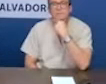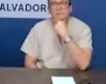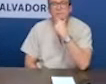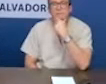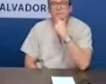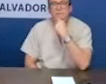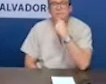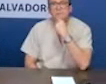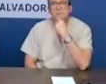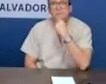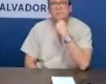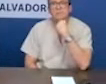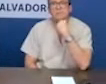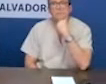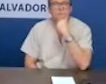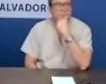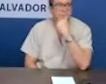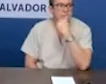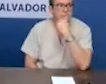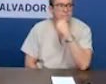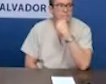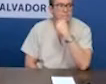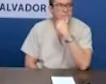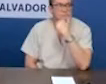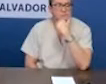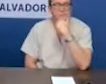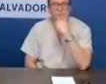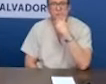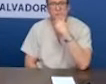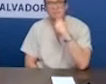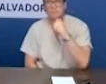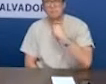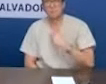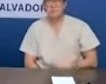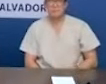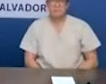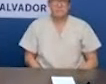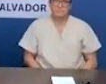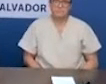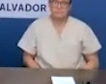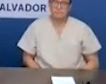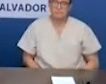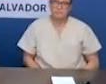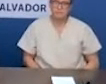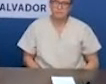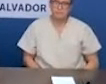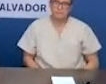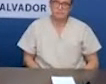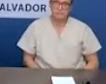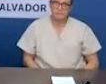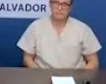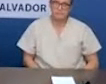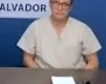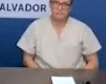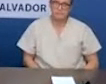esta enfermedad, de acuerdo al DSM-5, que es nuestro manual de clasificación de los trastornos de enfermedades mentales que utilizamos actualmente